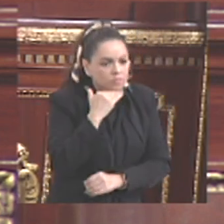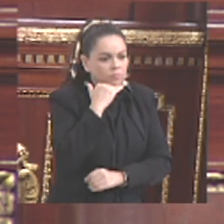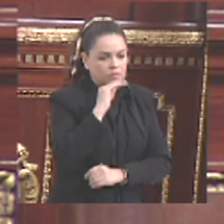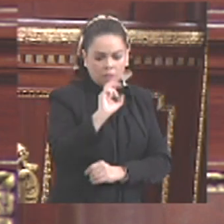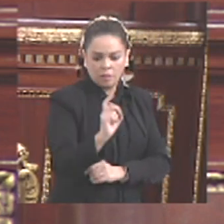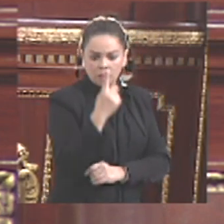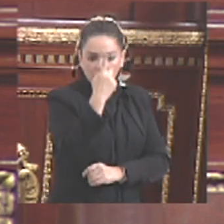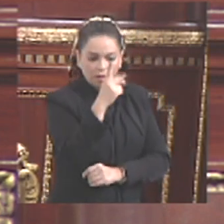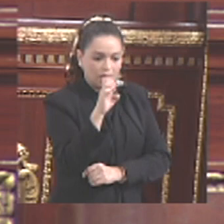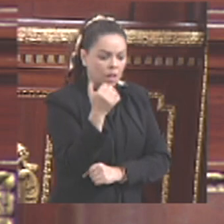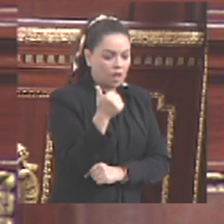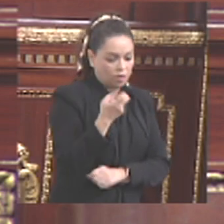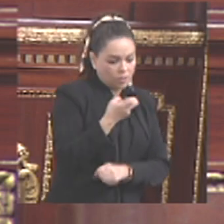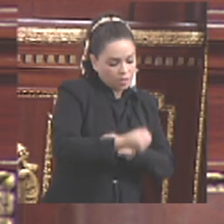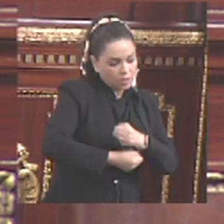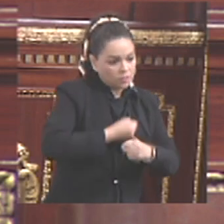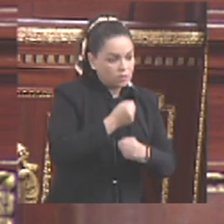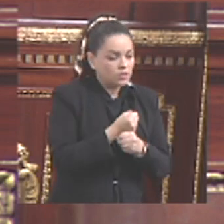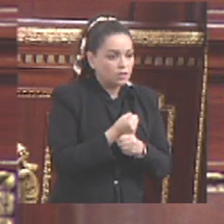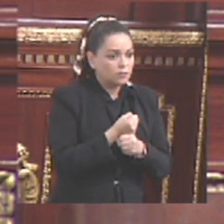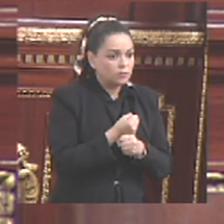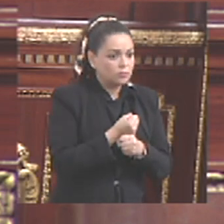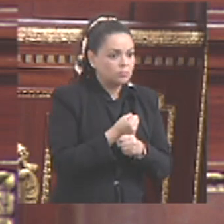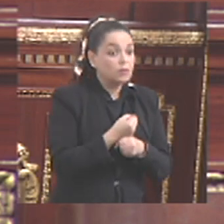año en curso se han llevado a cabo